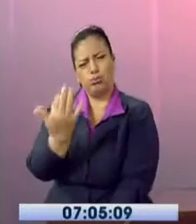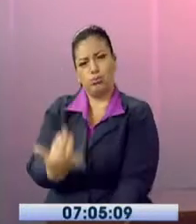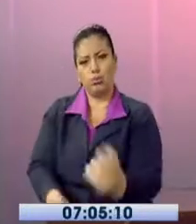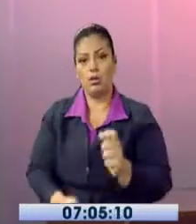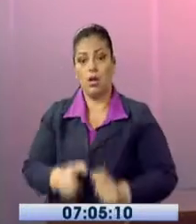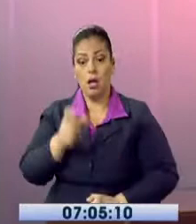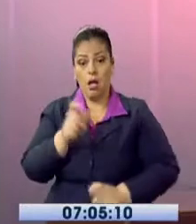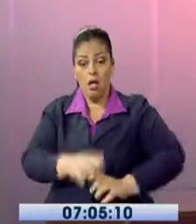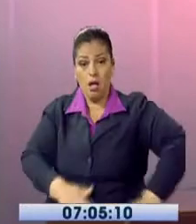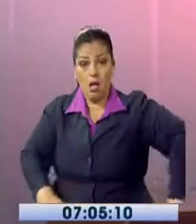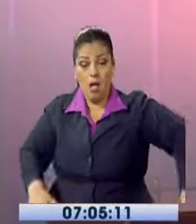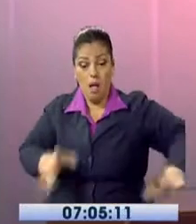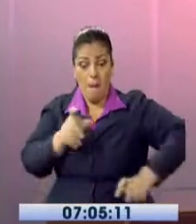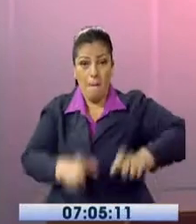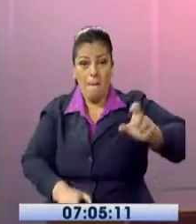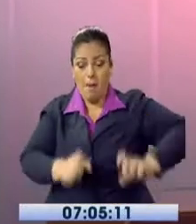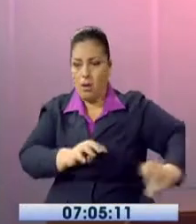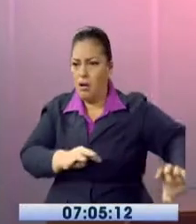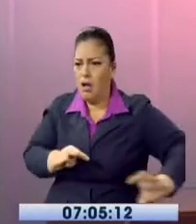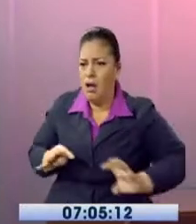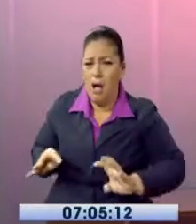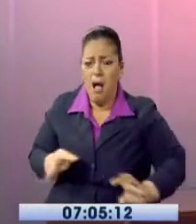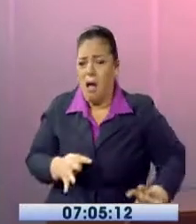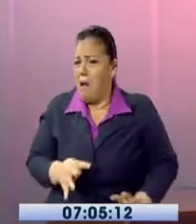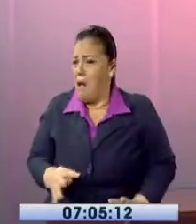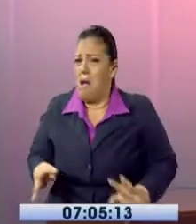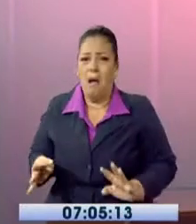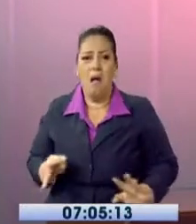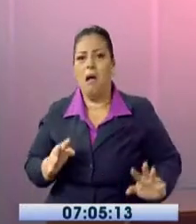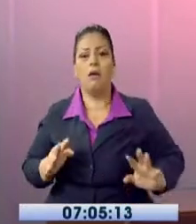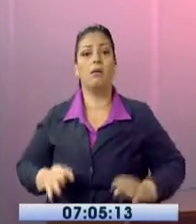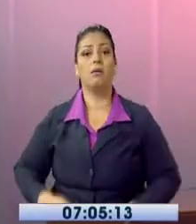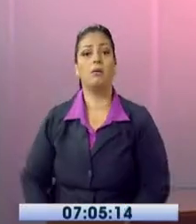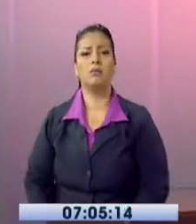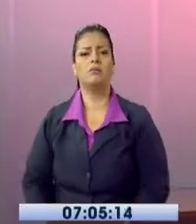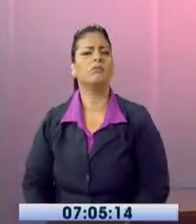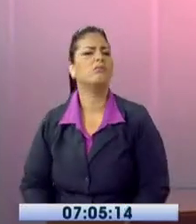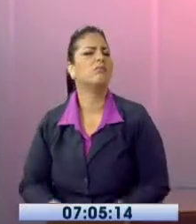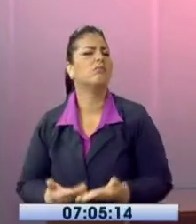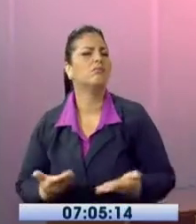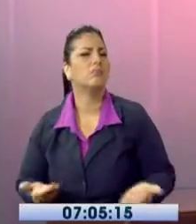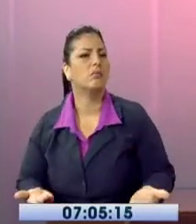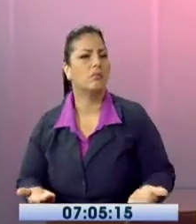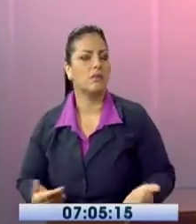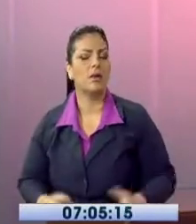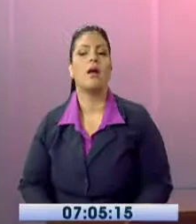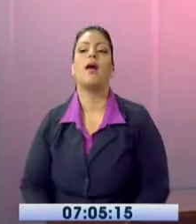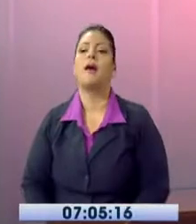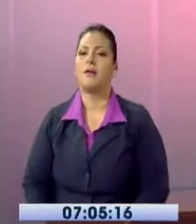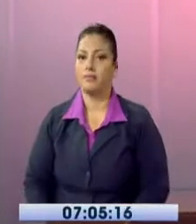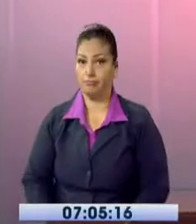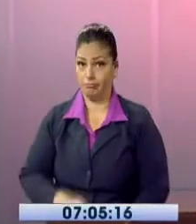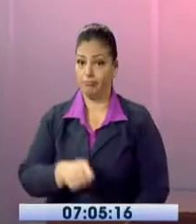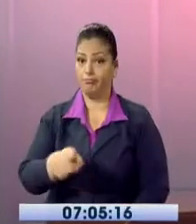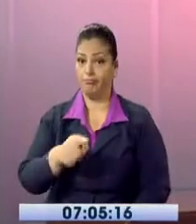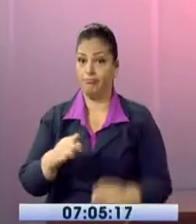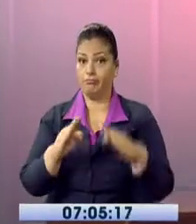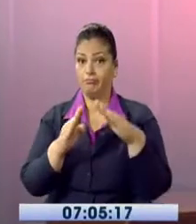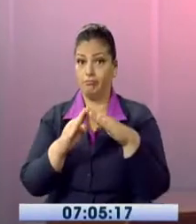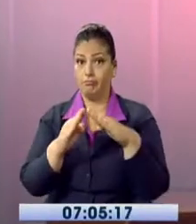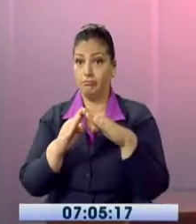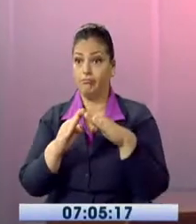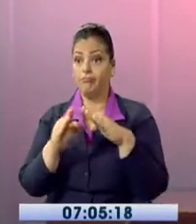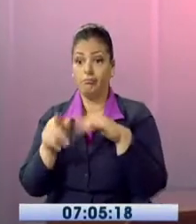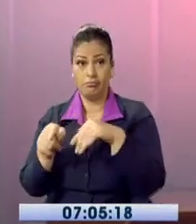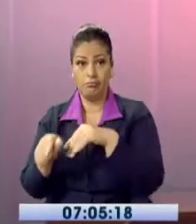Durán. Se presume, escuchen muy bien, que el siniestro fue provocado por uno de los propietarios del inmueble. Una